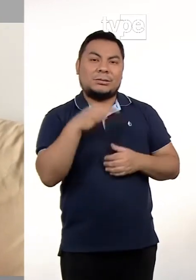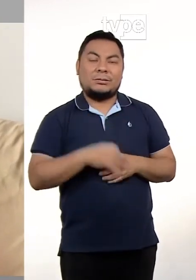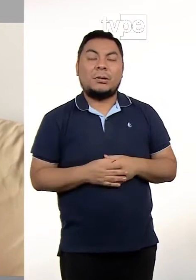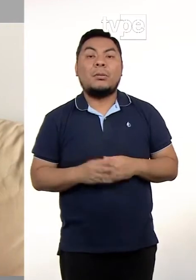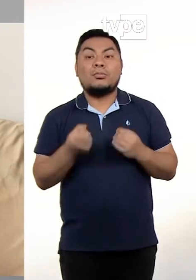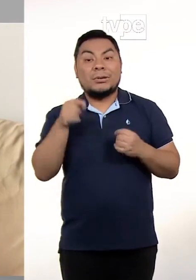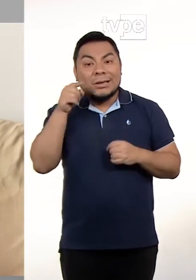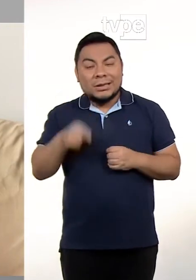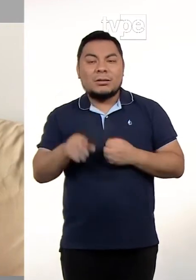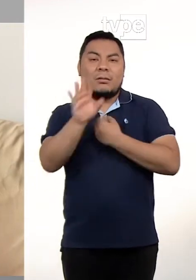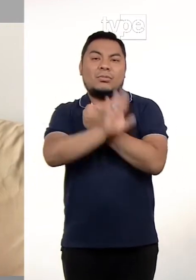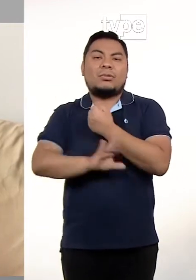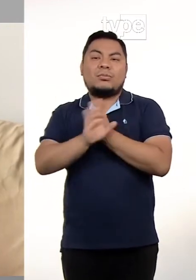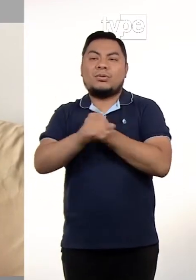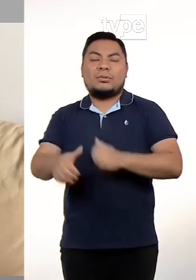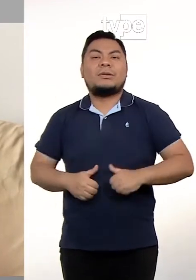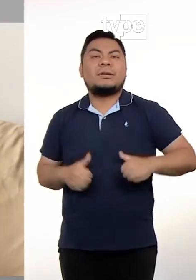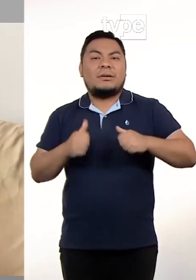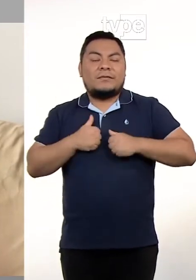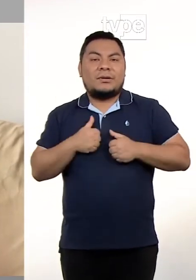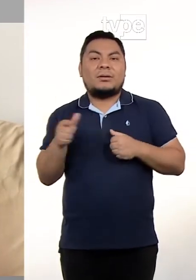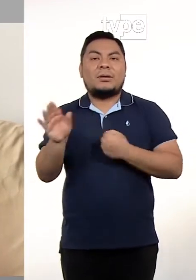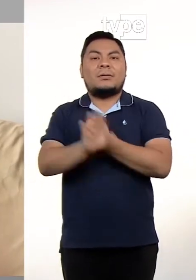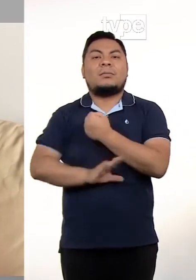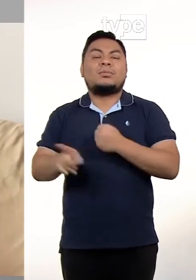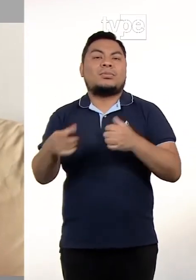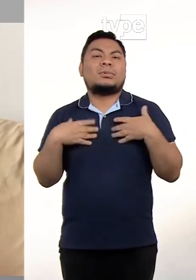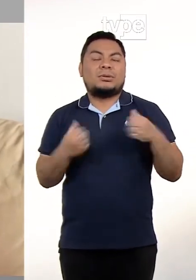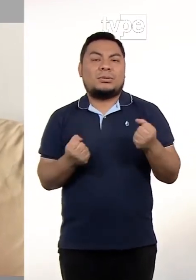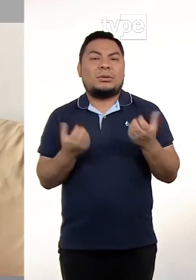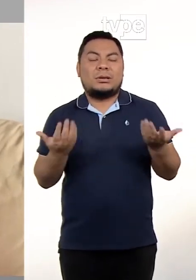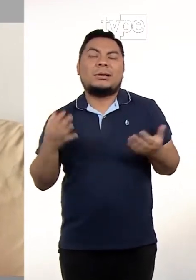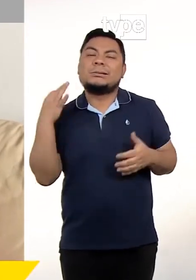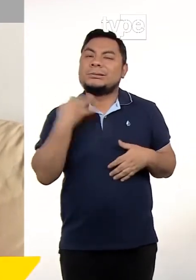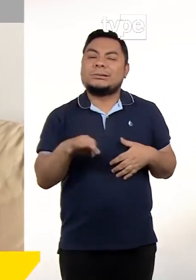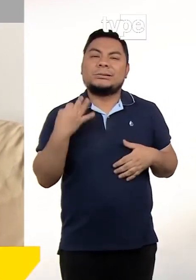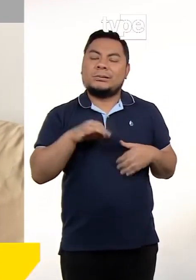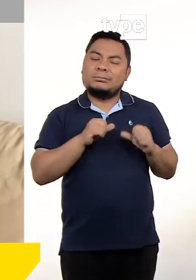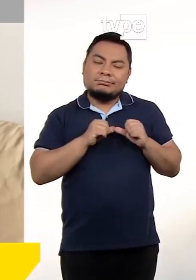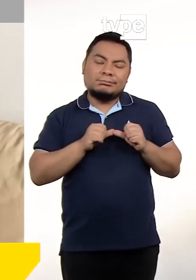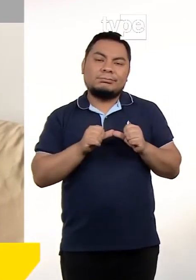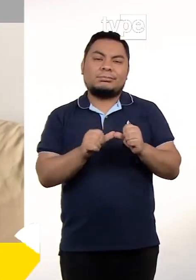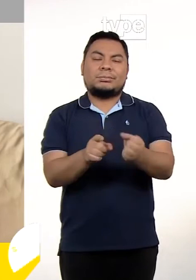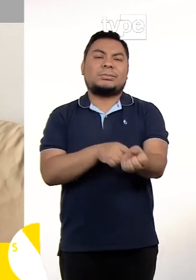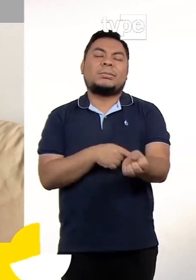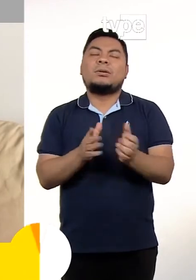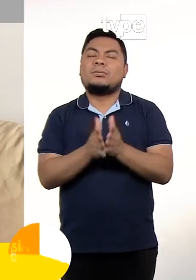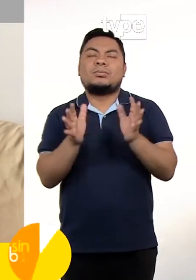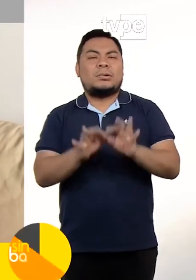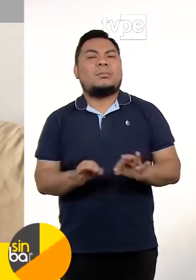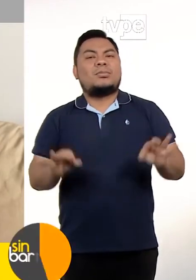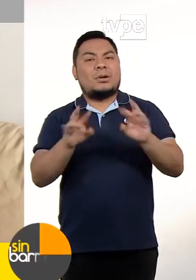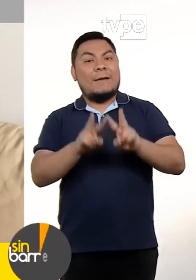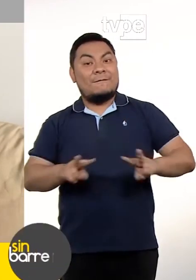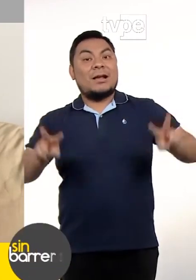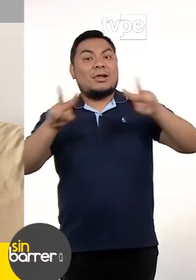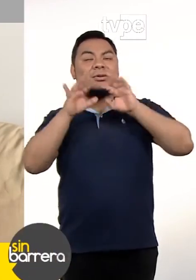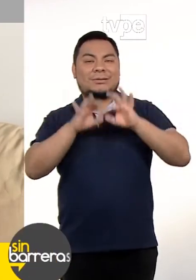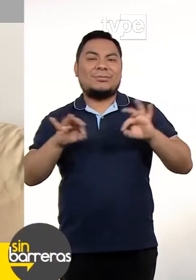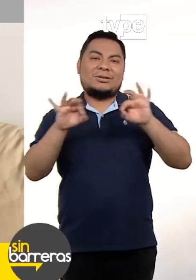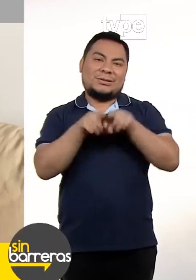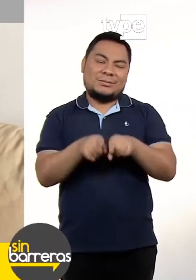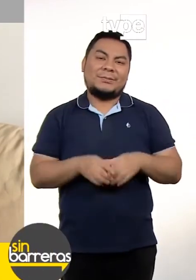eso los va a proteger de su vida y los va a proteger de su salud. Y si esto es un hábito, es sumamente